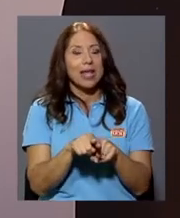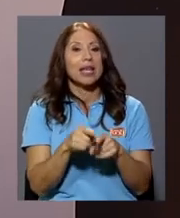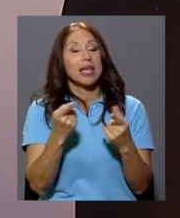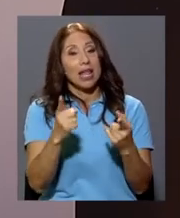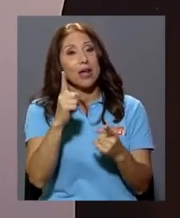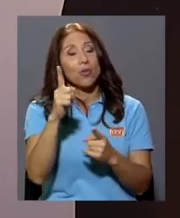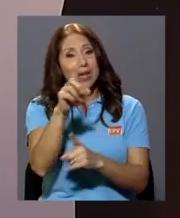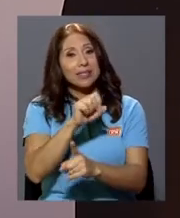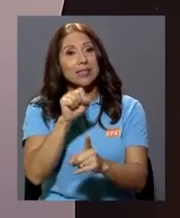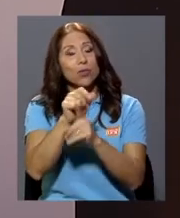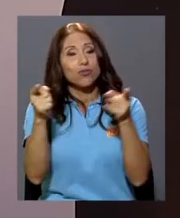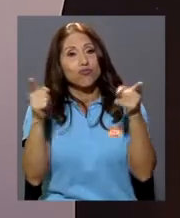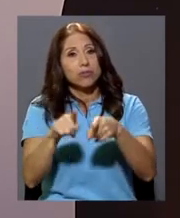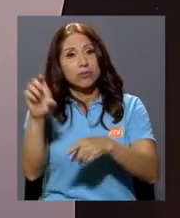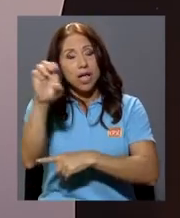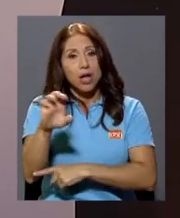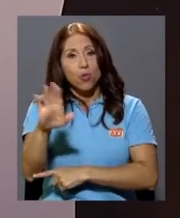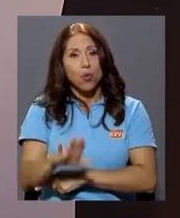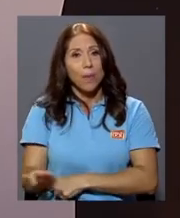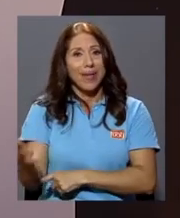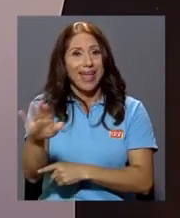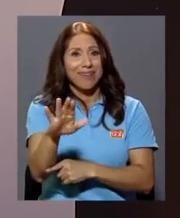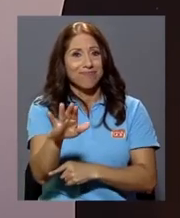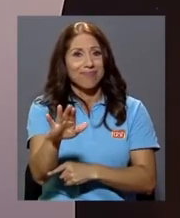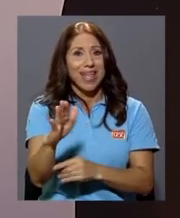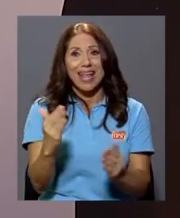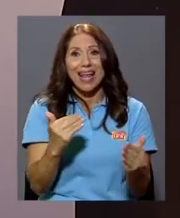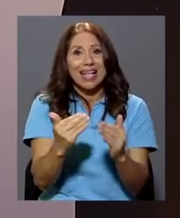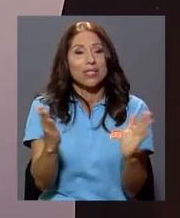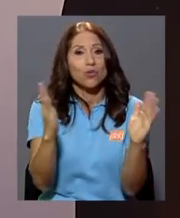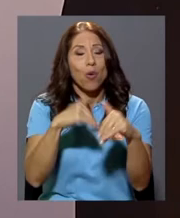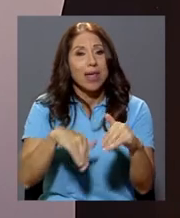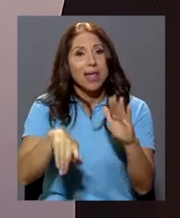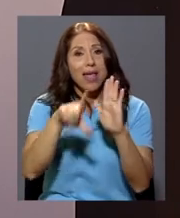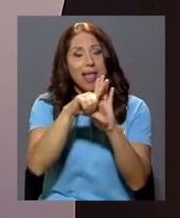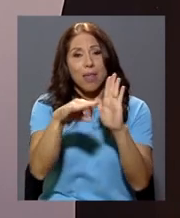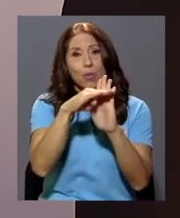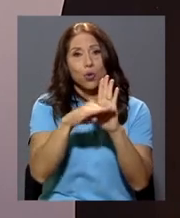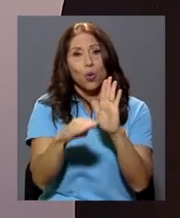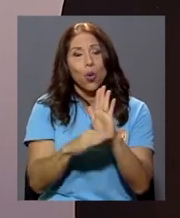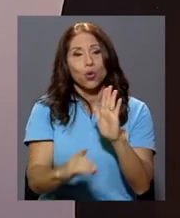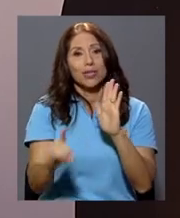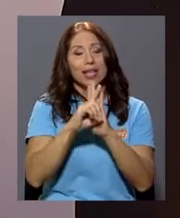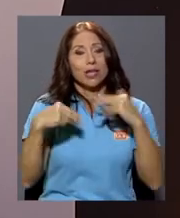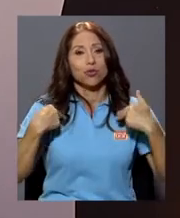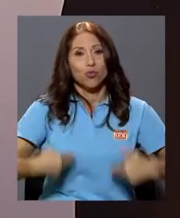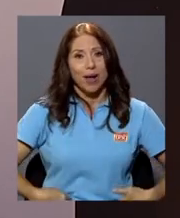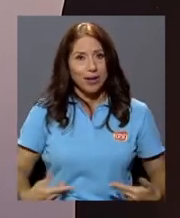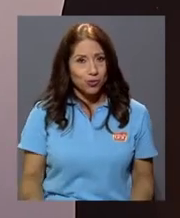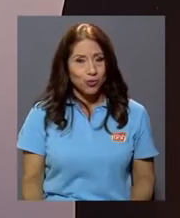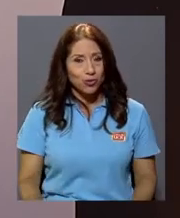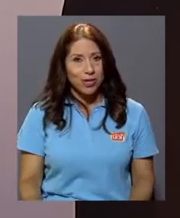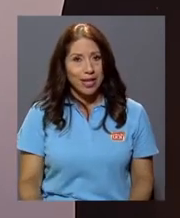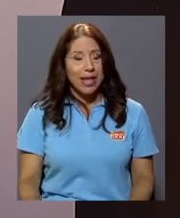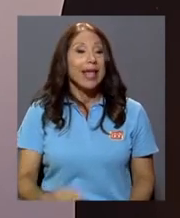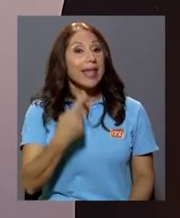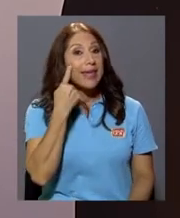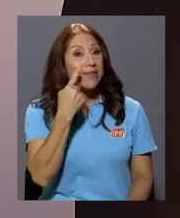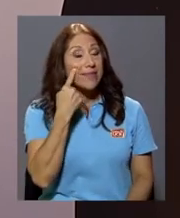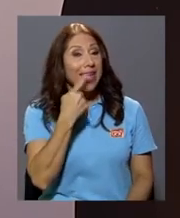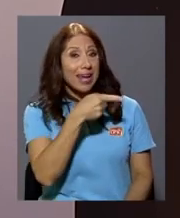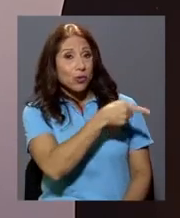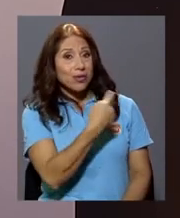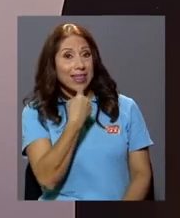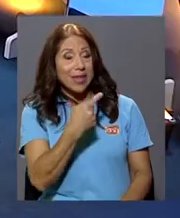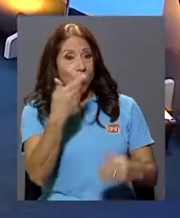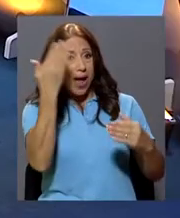comenta, en una realidad europea nos ubican casi sin protocolos de derechos humanos. Y vea que creo que el dato que usted